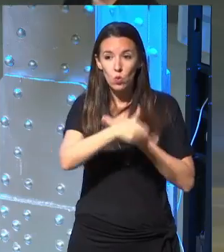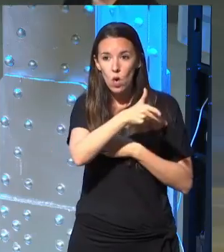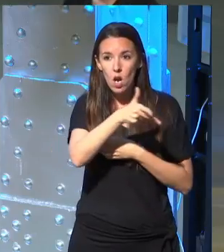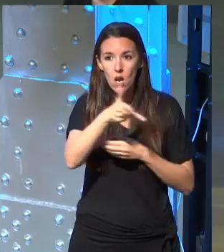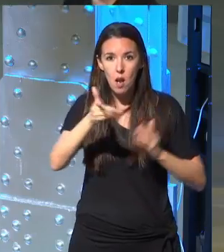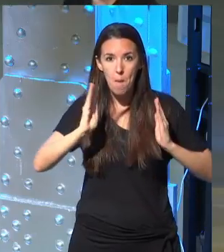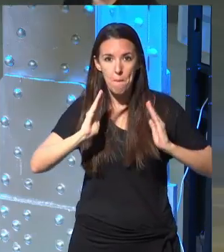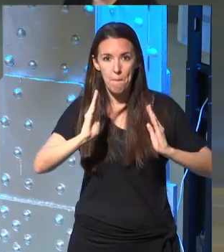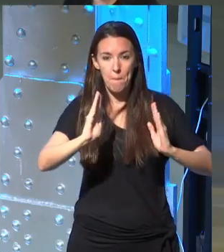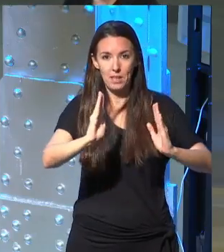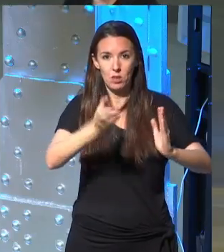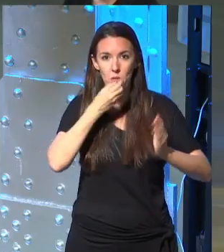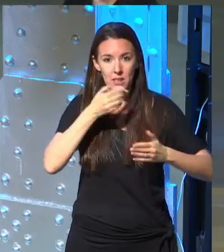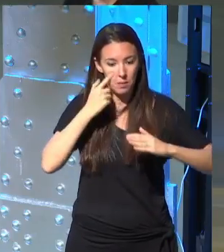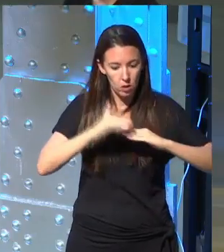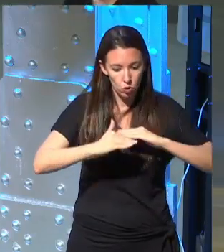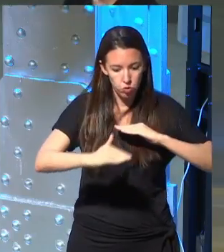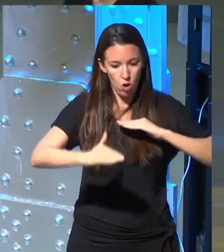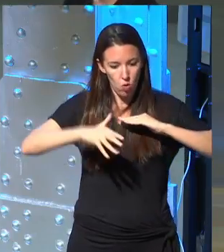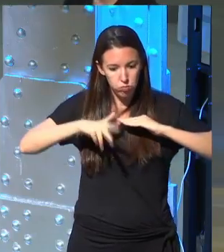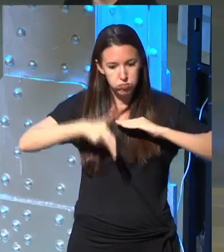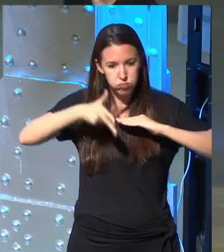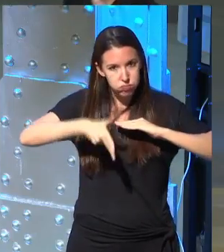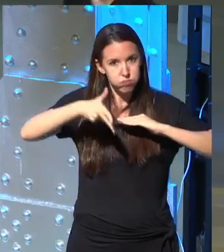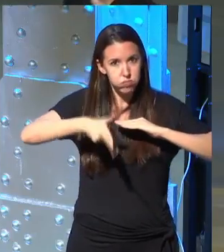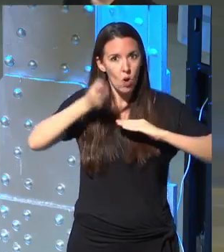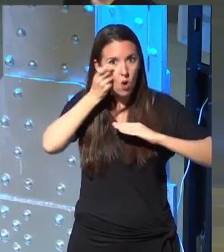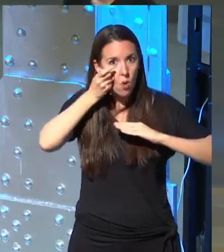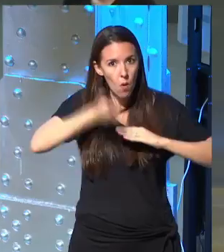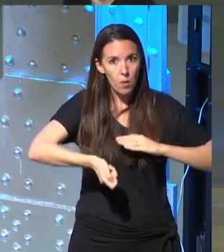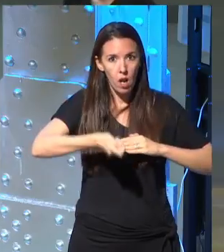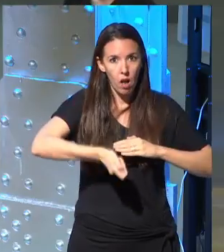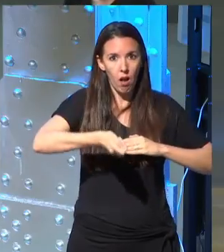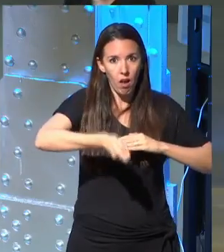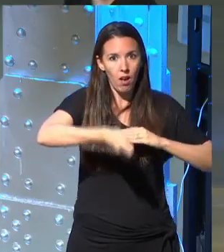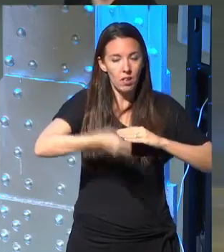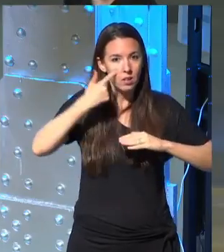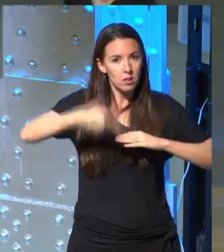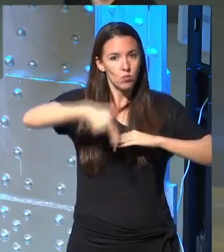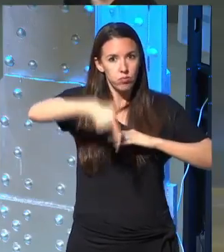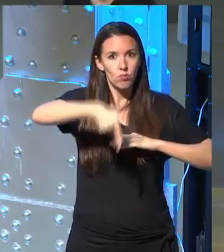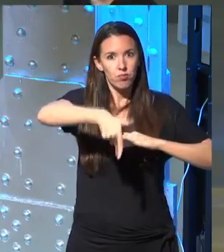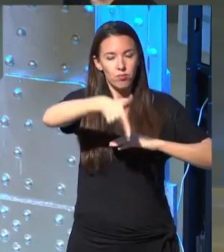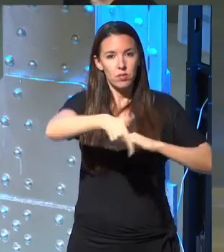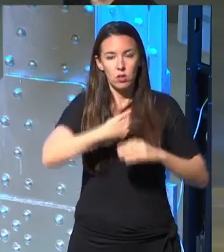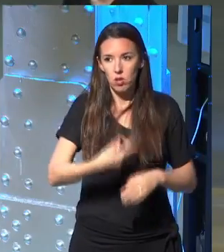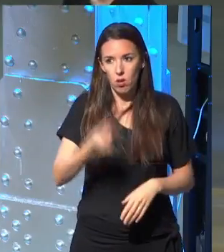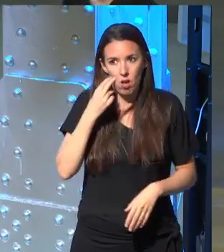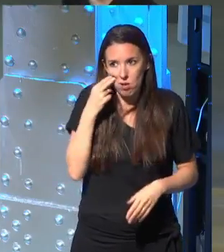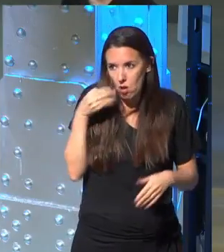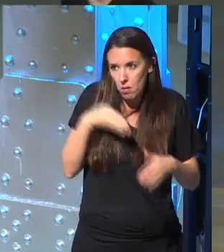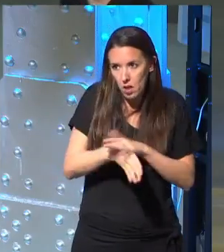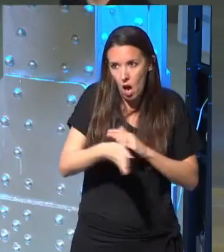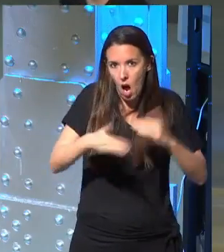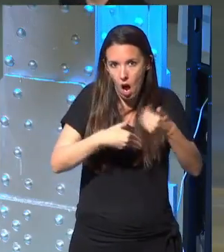el pasillo bien, ¿no? Se ve el suelo ahí, tuncu, tuncu, tuncu, como vas con el móvil así. Y a mí es... Pero es que estaba acojonado, iba a entrar en la otra